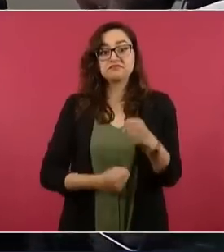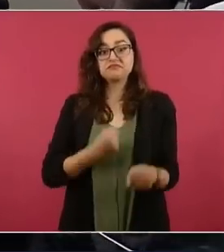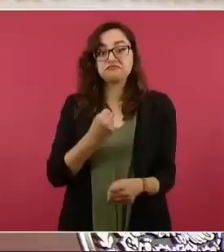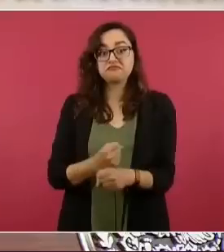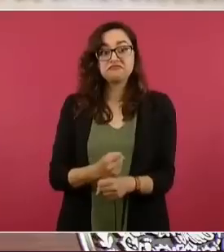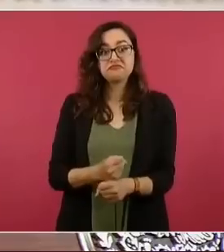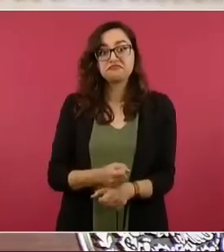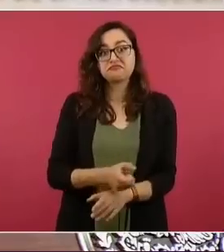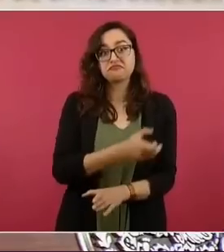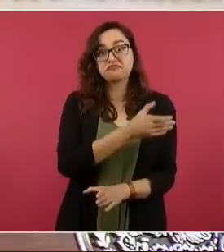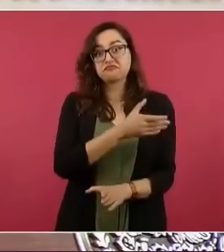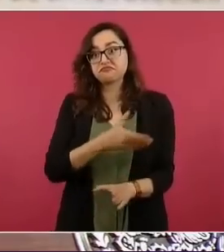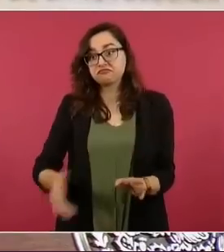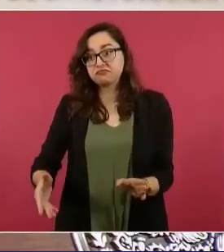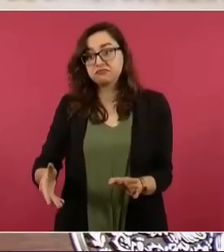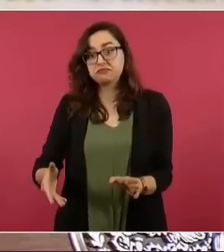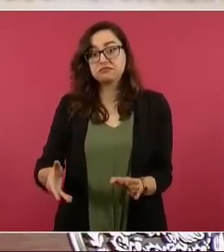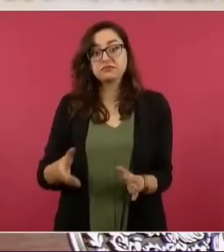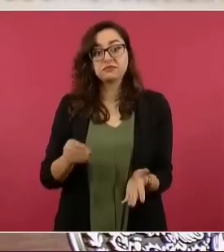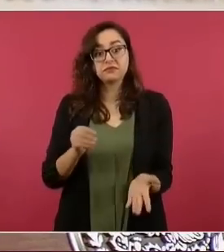hay